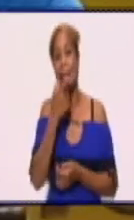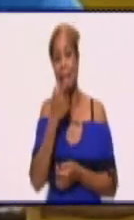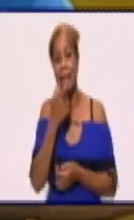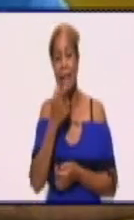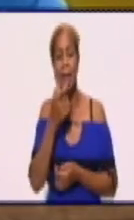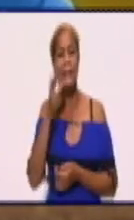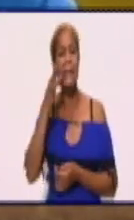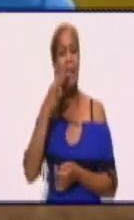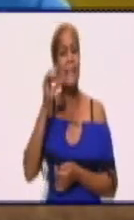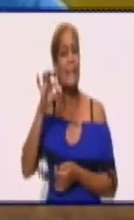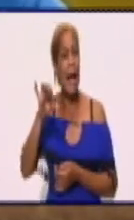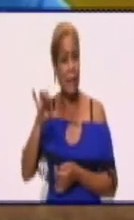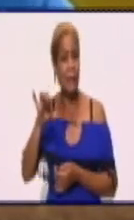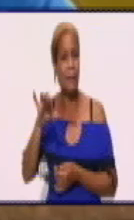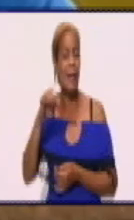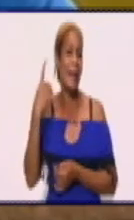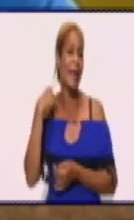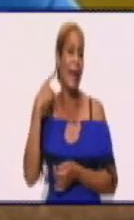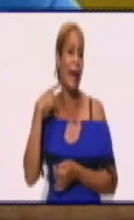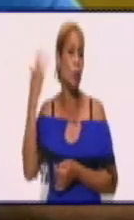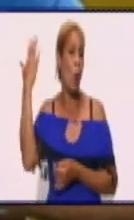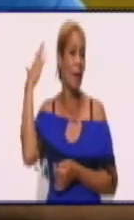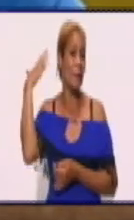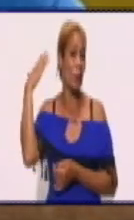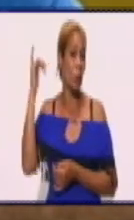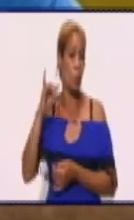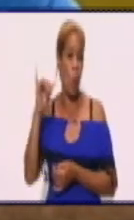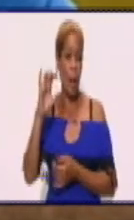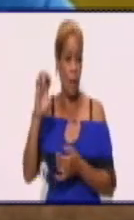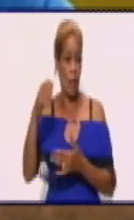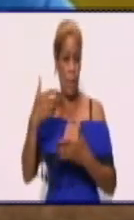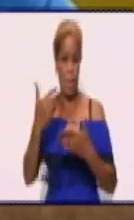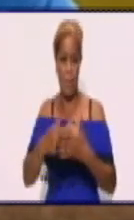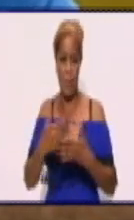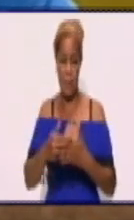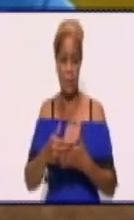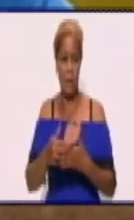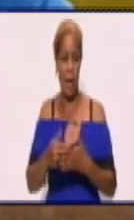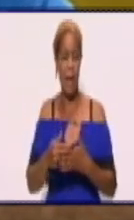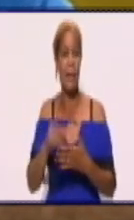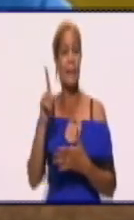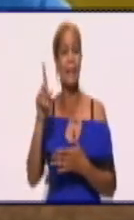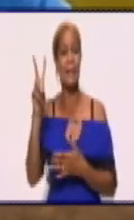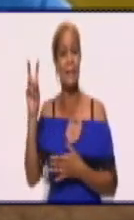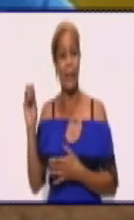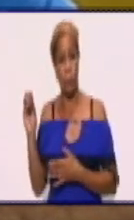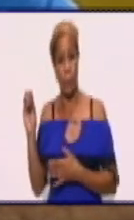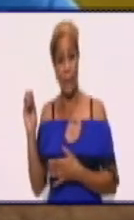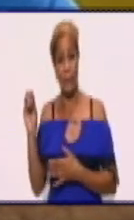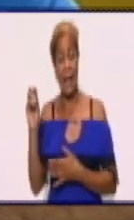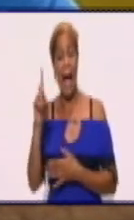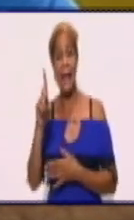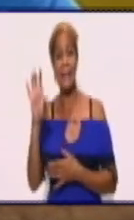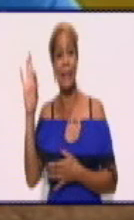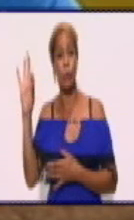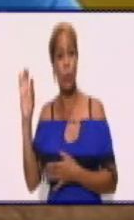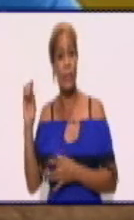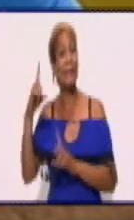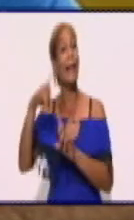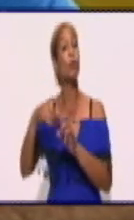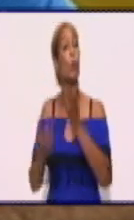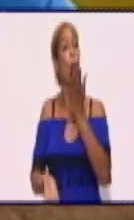años anteriores nuestra empresa estuvo produciendo de 120 toneladas a 180 toneladas y que